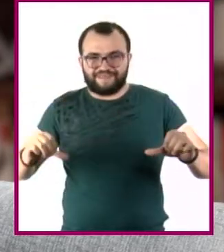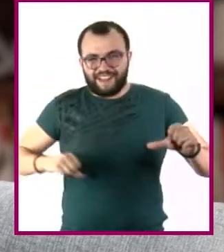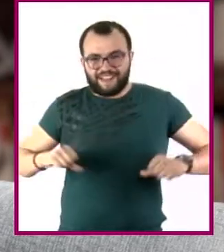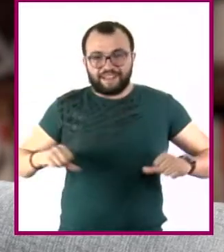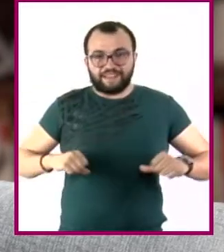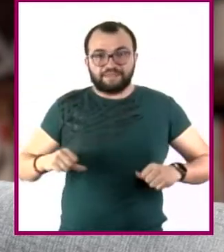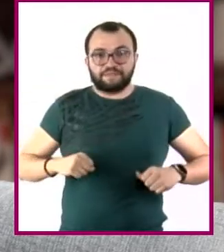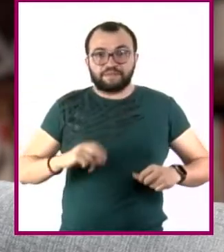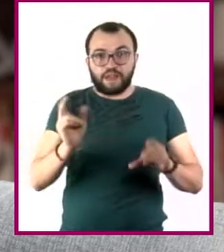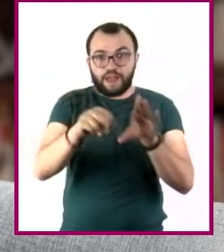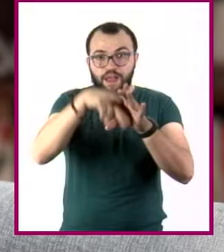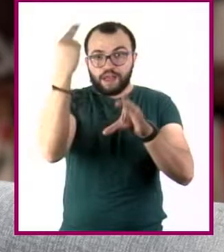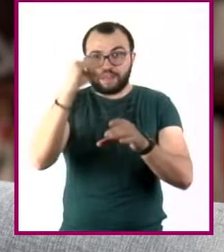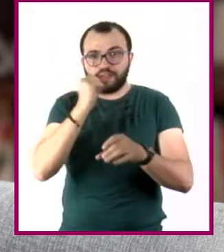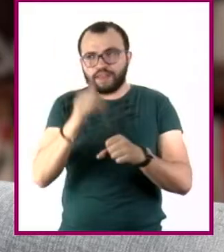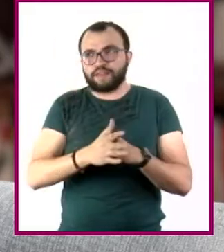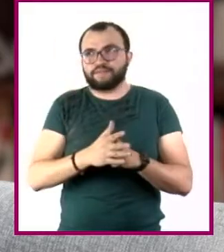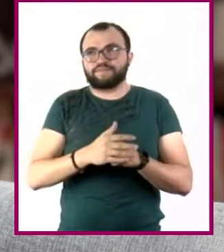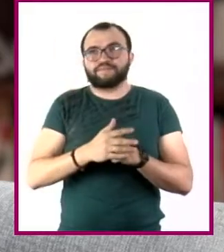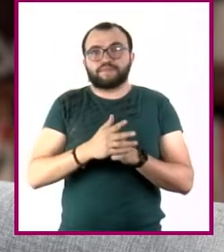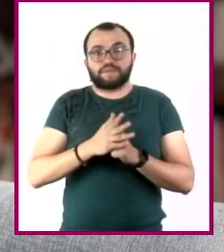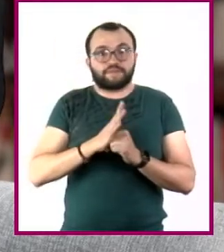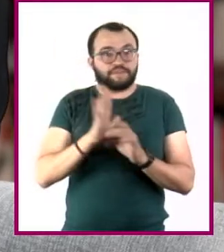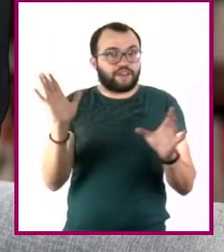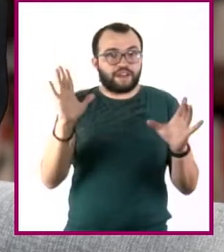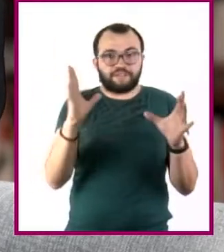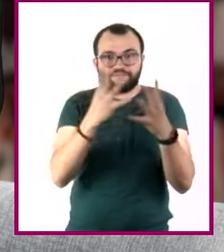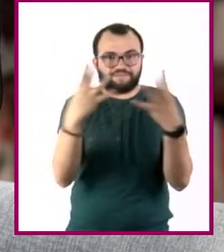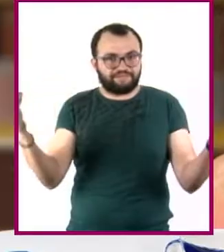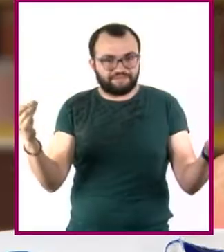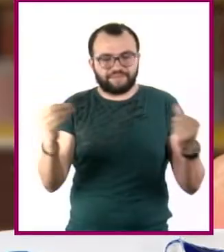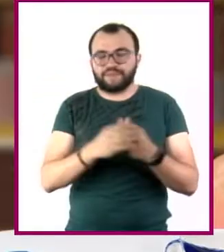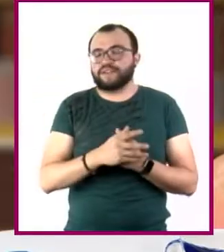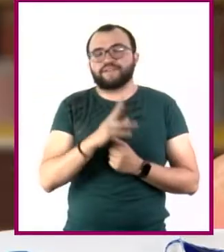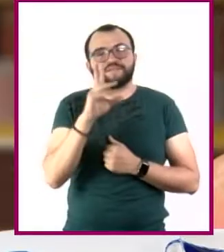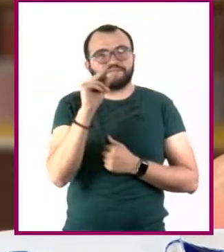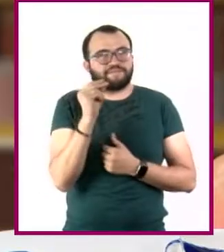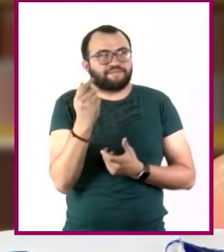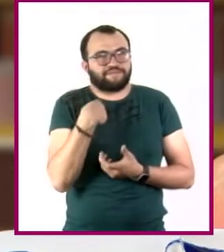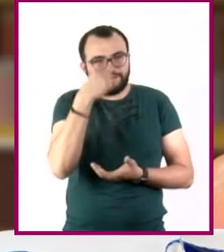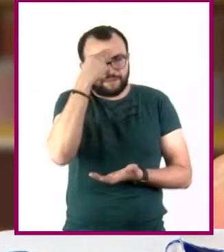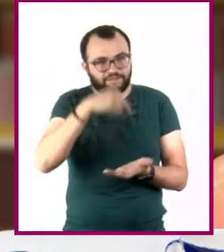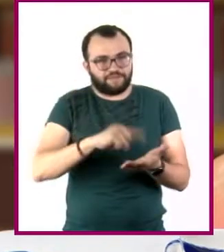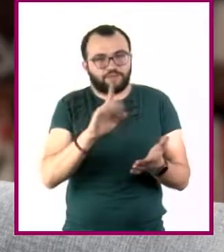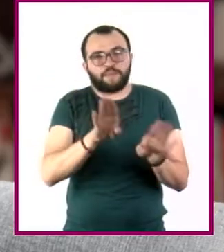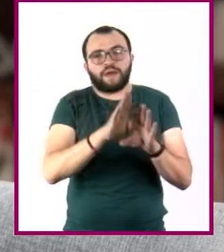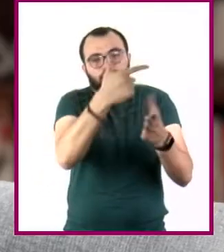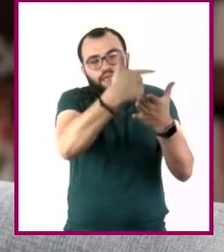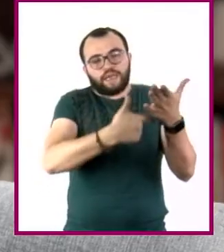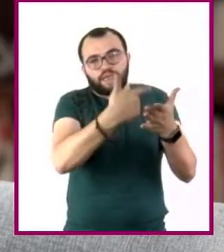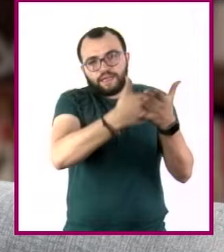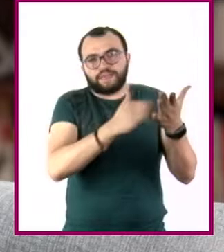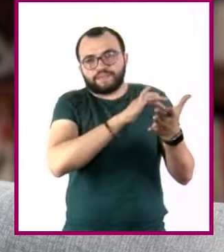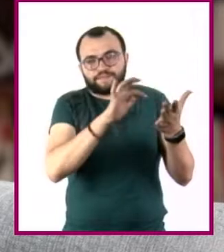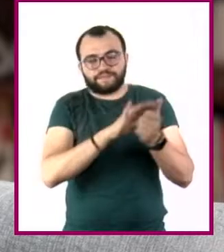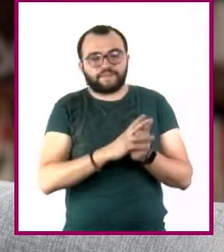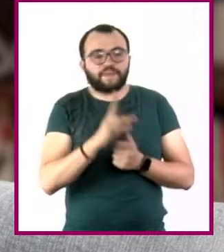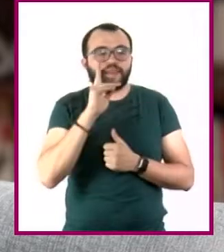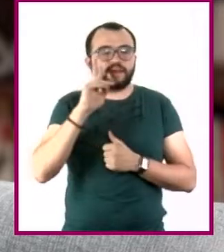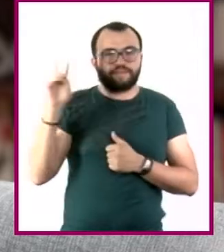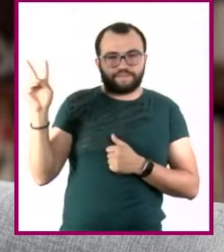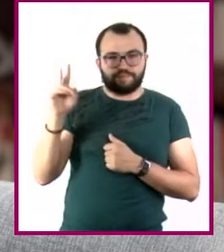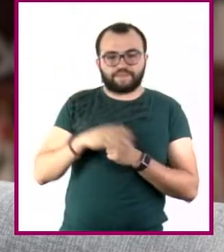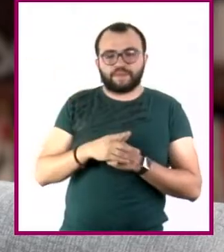guión, no en la vida real. Piensa en el personaje que quieras. Big Man. Ándale, es un buen